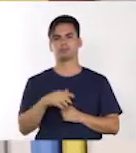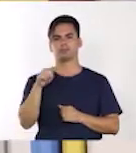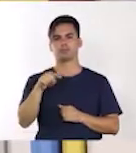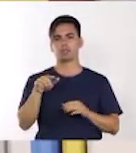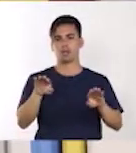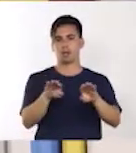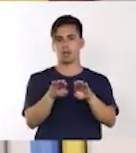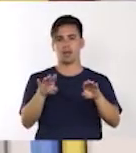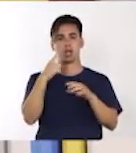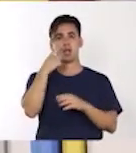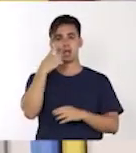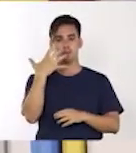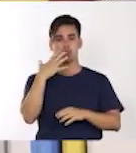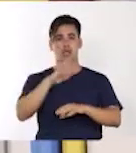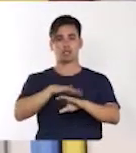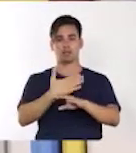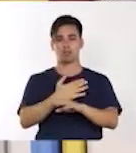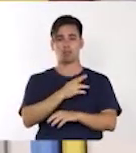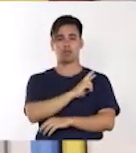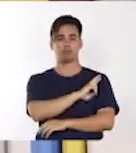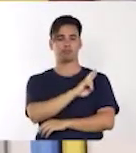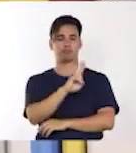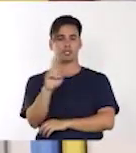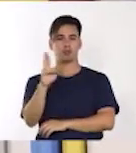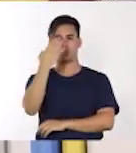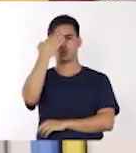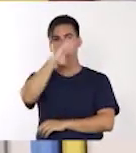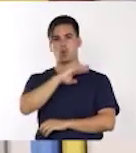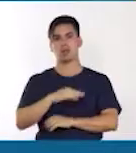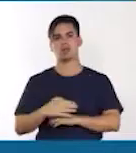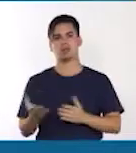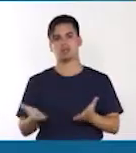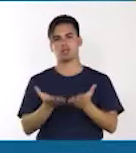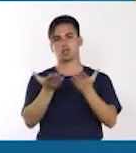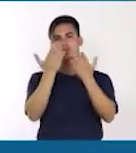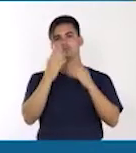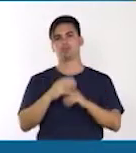para el posterior desarrollo del pensamiento revolucionario en Cuba.